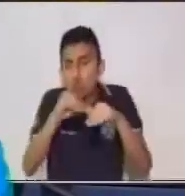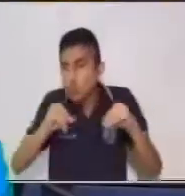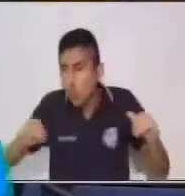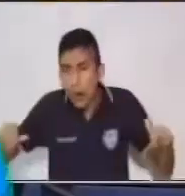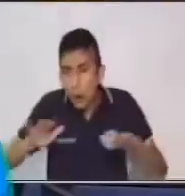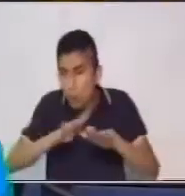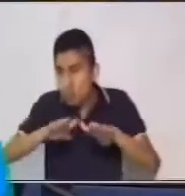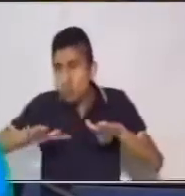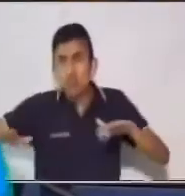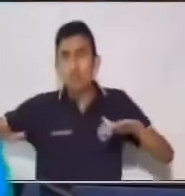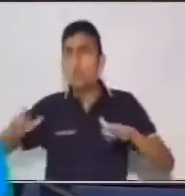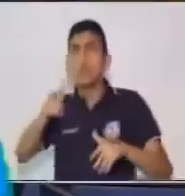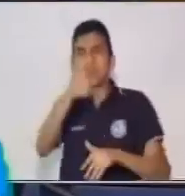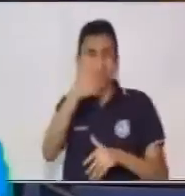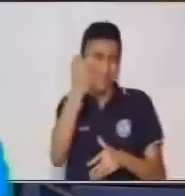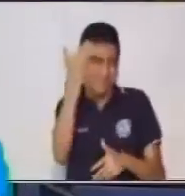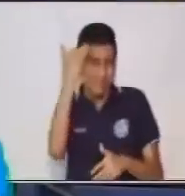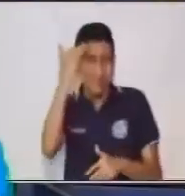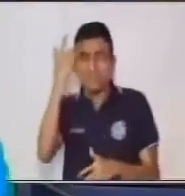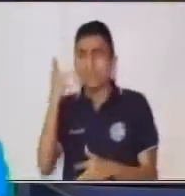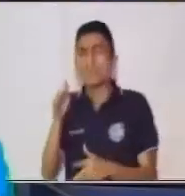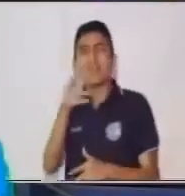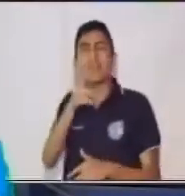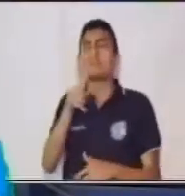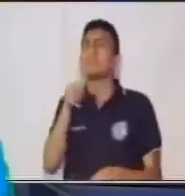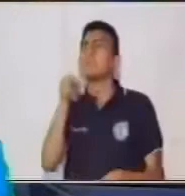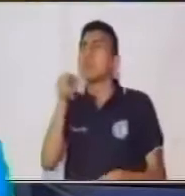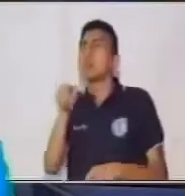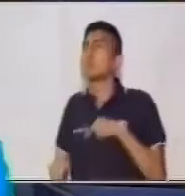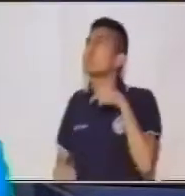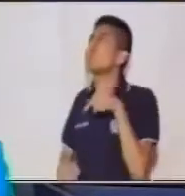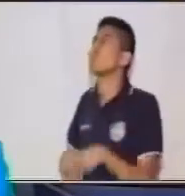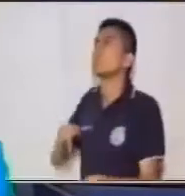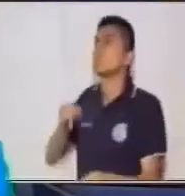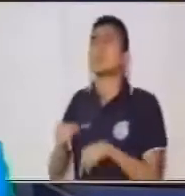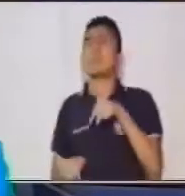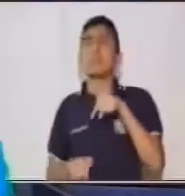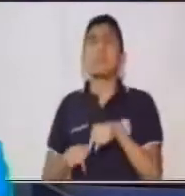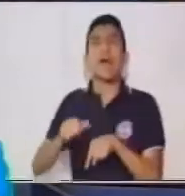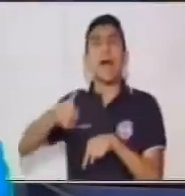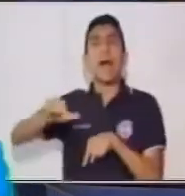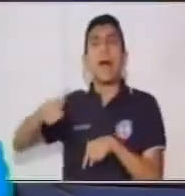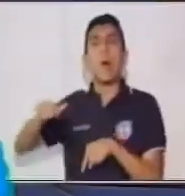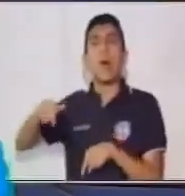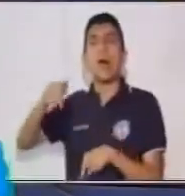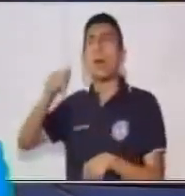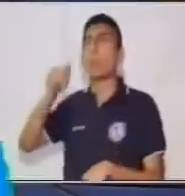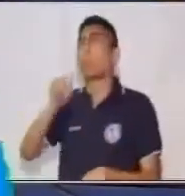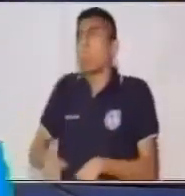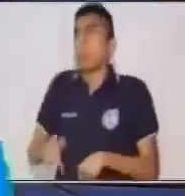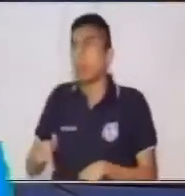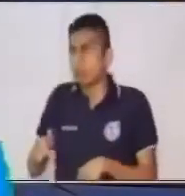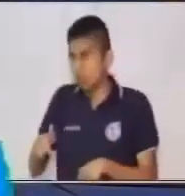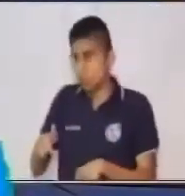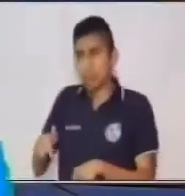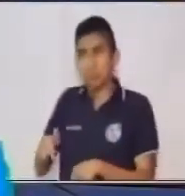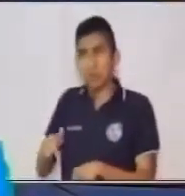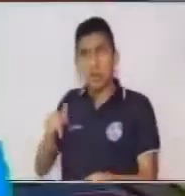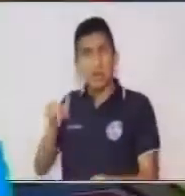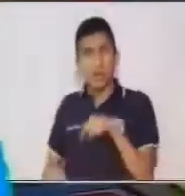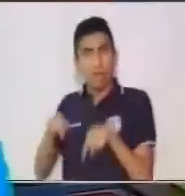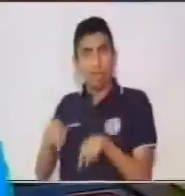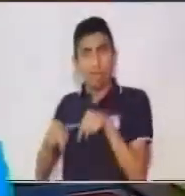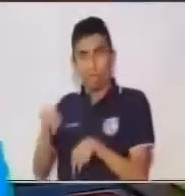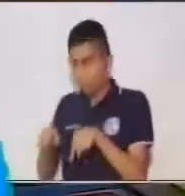está lloviendo mucho, hay muchos charcos en el suelo. Y vamos a pegarlo acá y vamos a